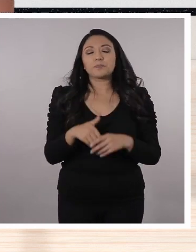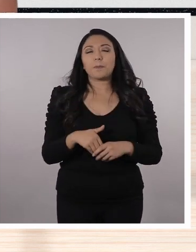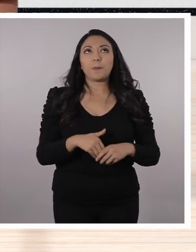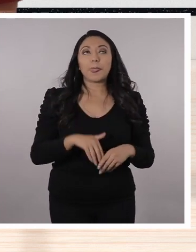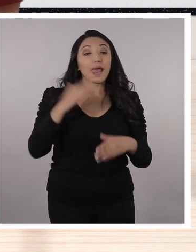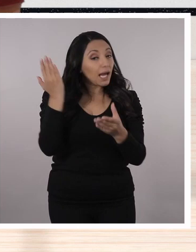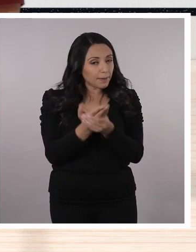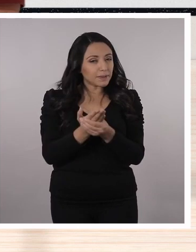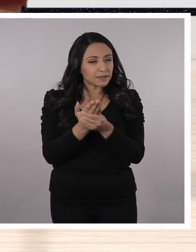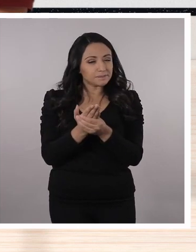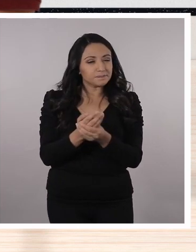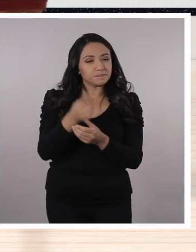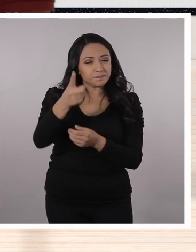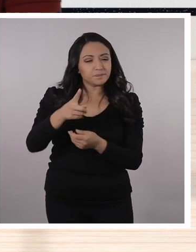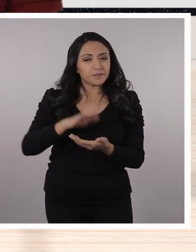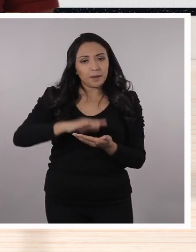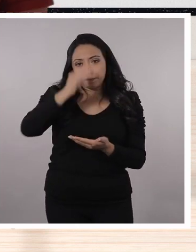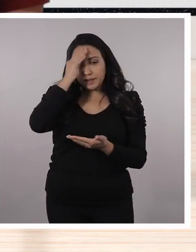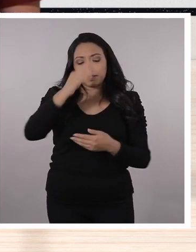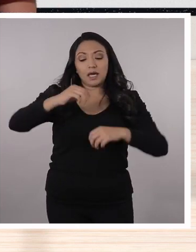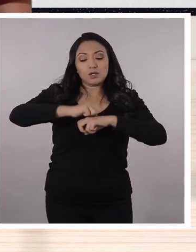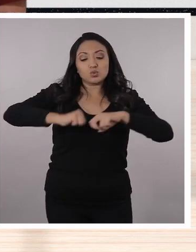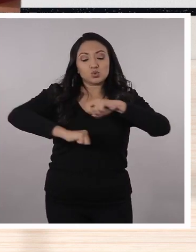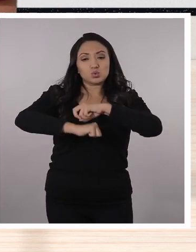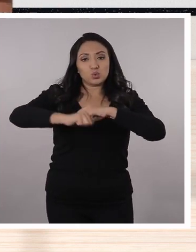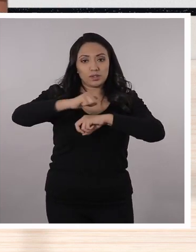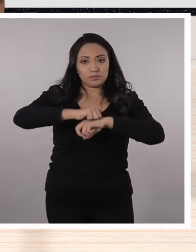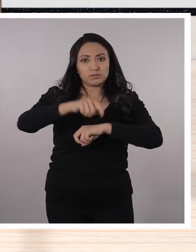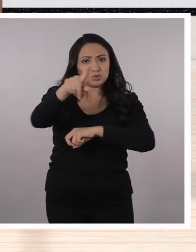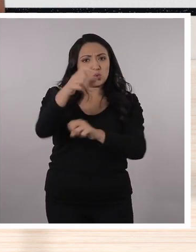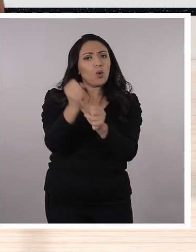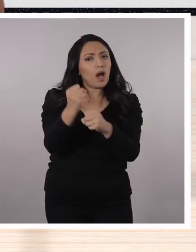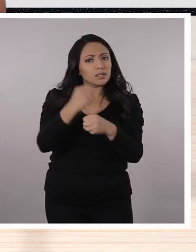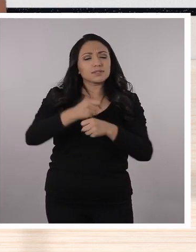portafolio, ¿qué les parece? Hemos aprendido acerca de la estructura del